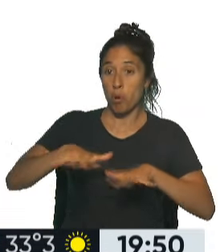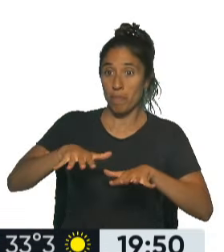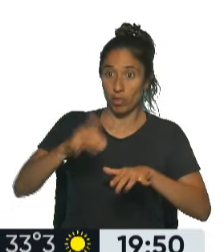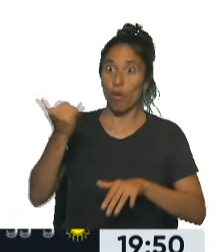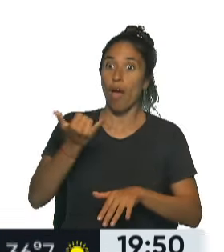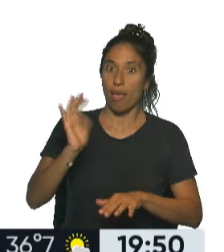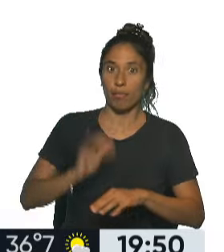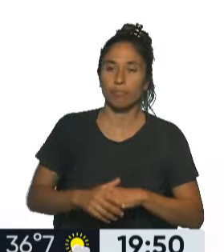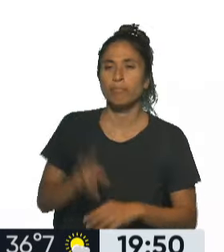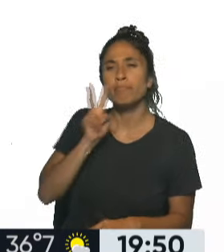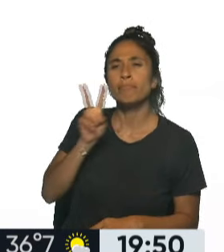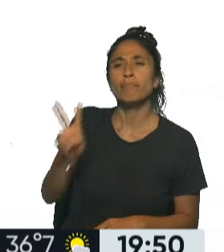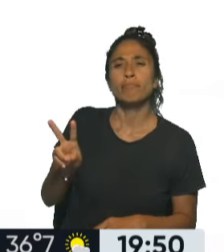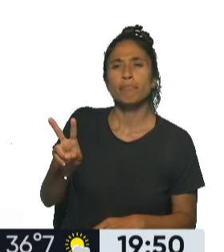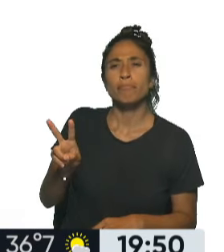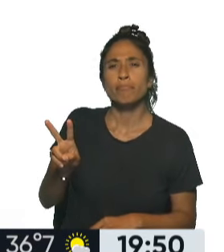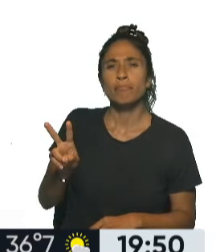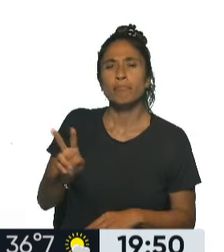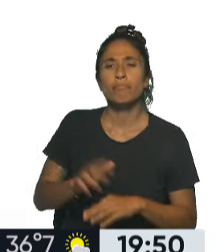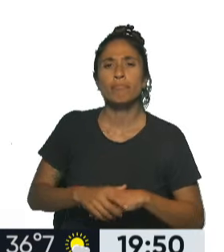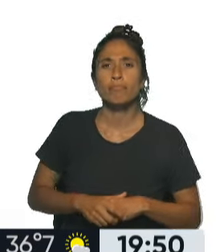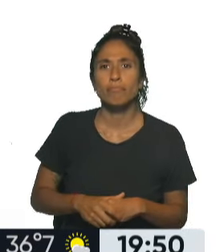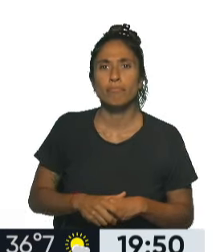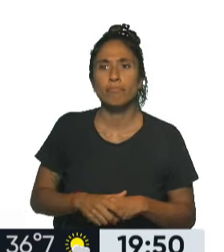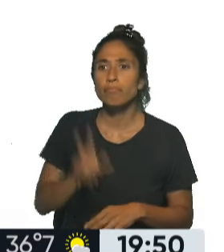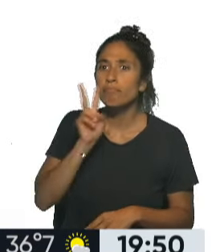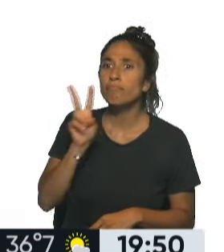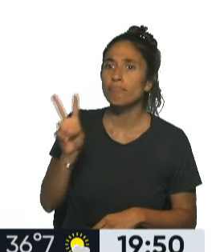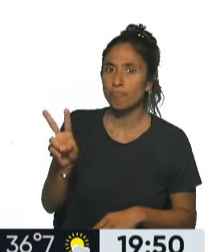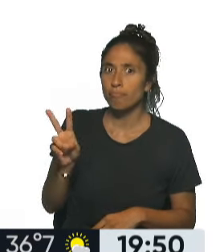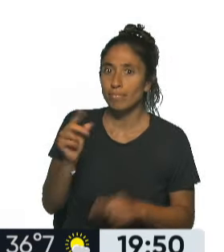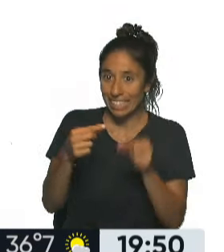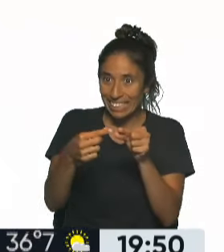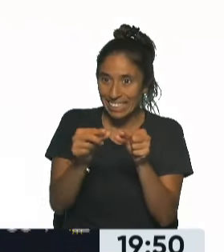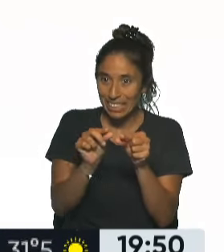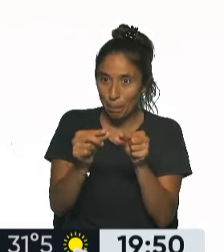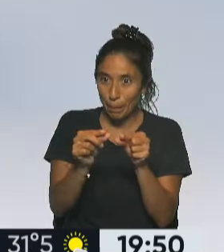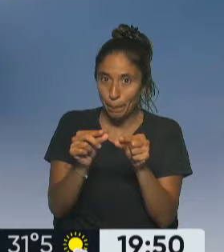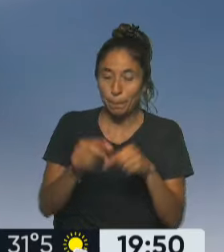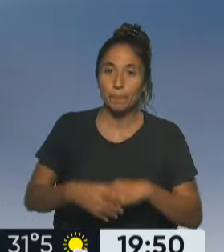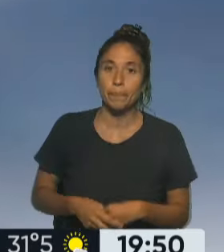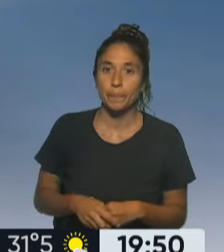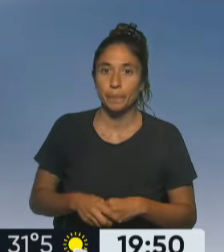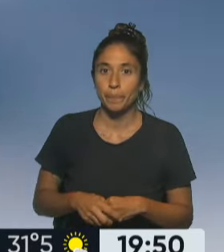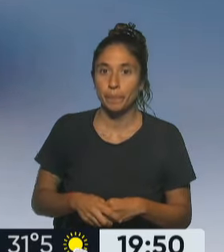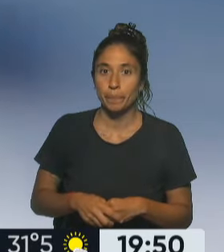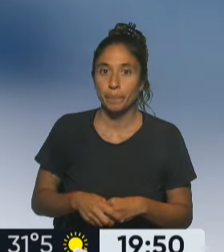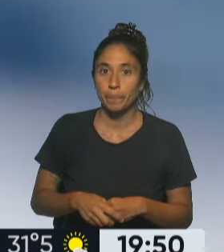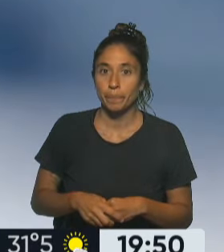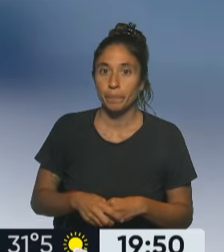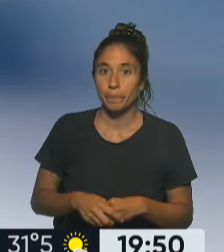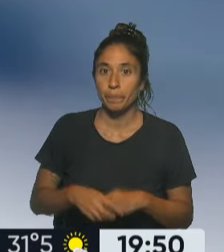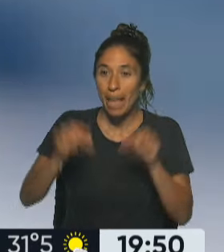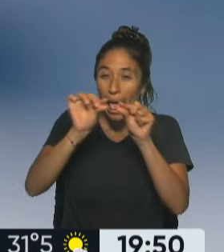poquito si fuera un traductor de pensamientos ahí está el chip o este transmisor que se conecta con estos